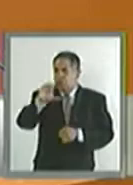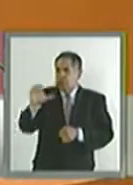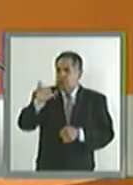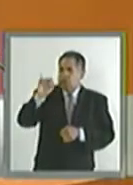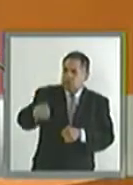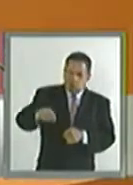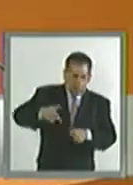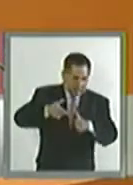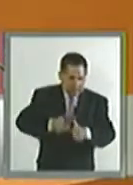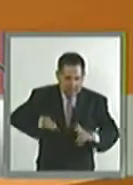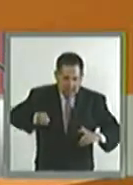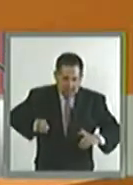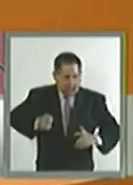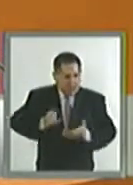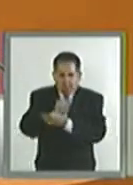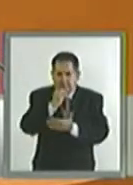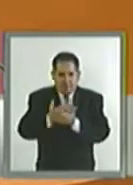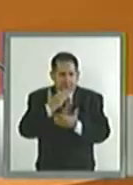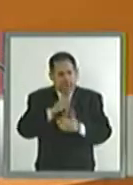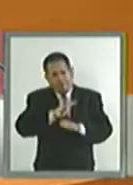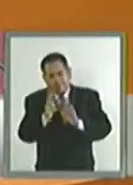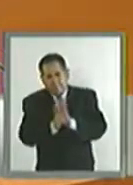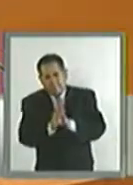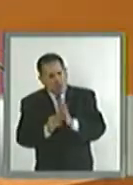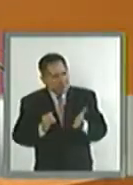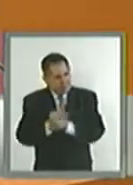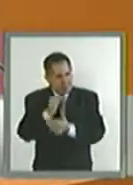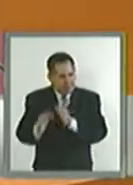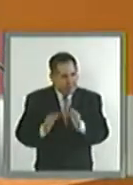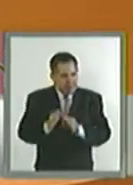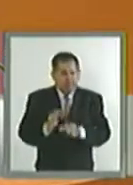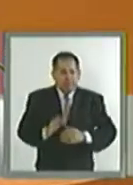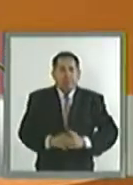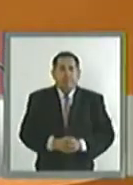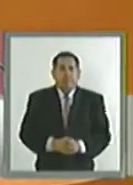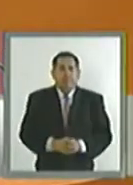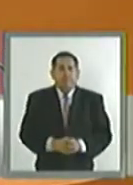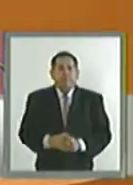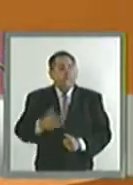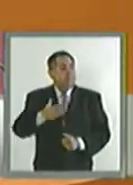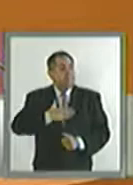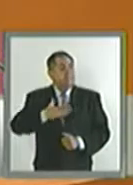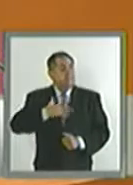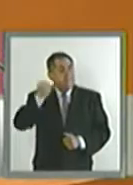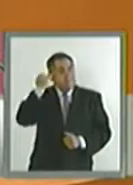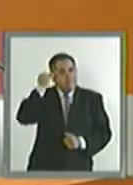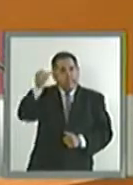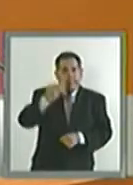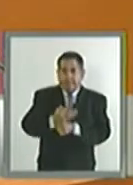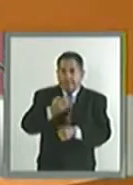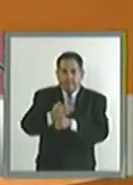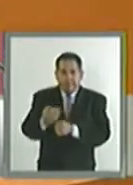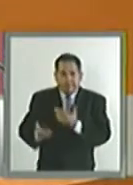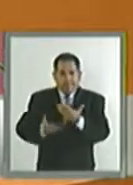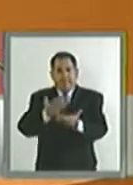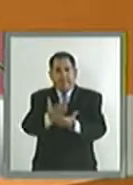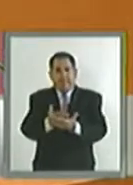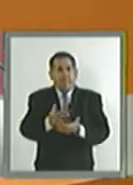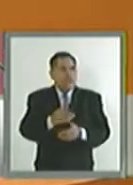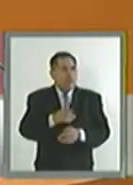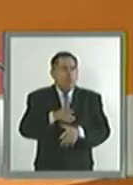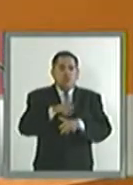así con los asuntos que quedan pendientes. Mi iniciativa tiene que ver con